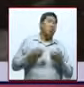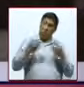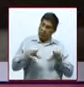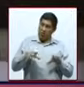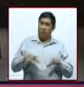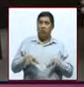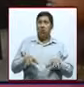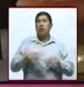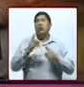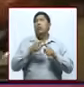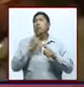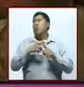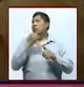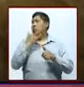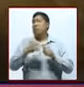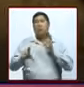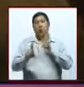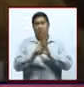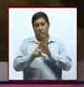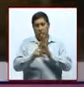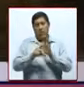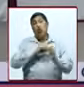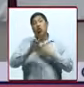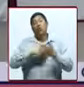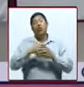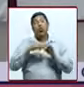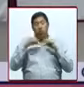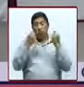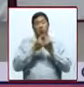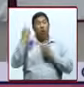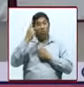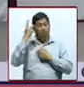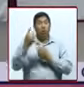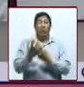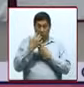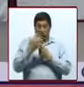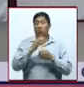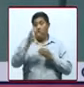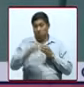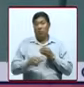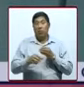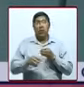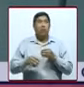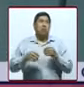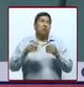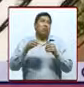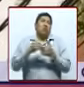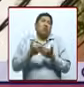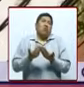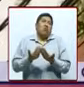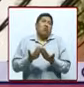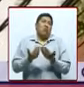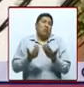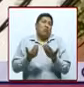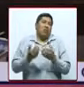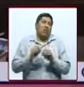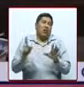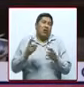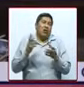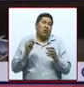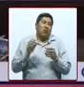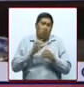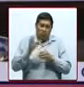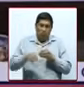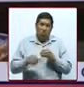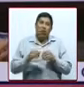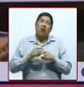Mi criterio es el que tiene que cumplirse la ley y que si todos los partidos políticos están obligados a cumplirla, no veo ninguna razón para que el MAS no tenga que cumplirla y que